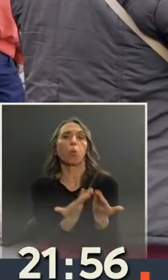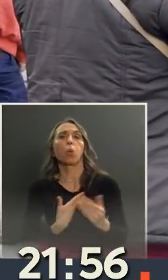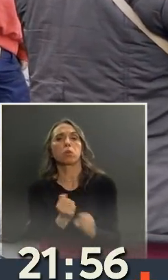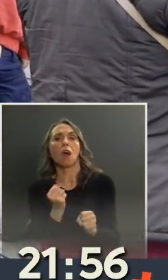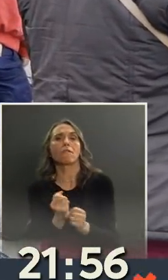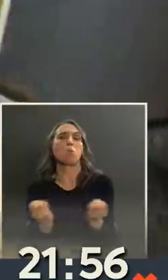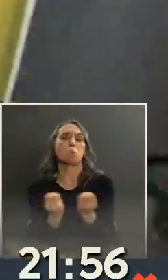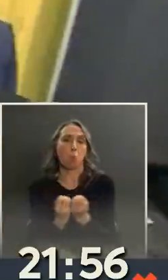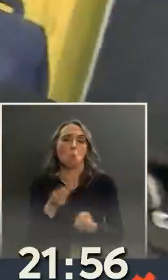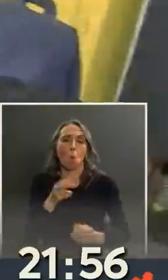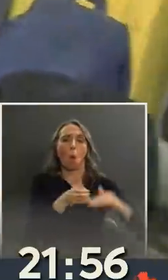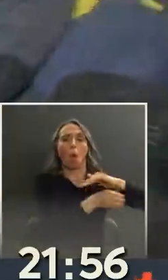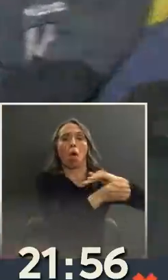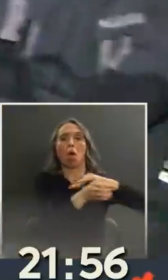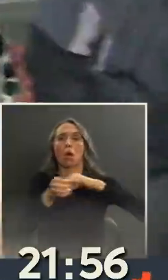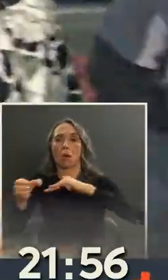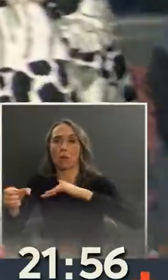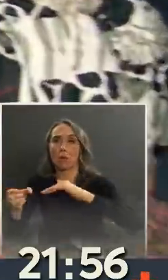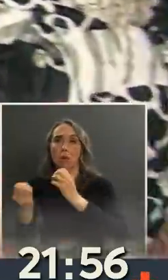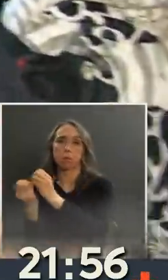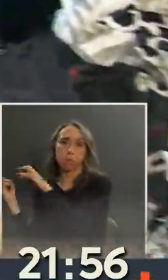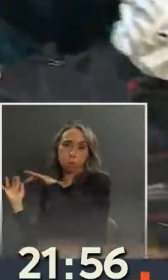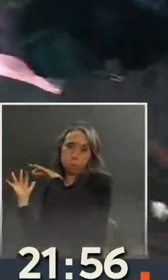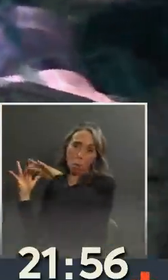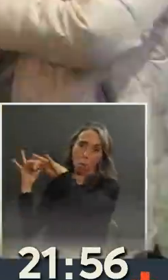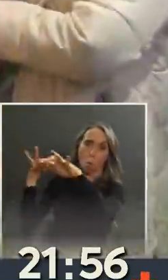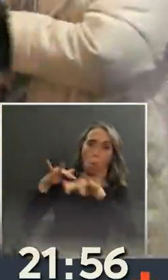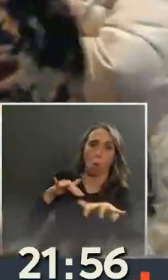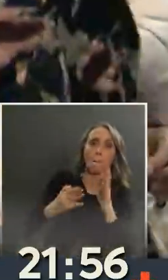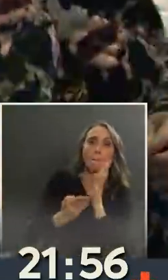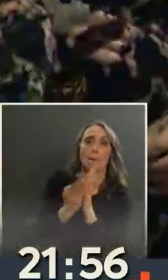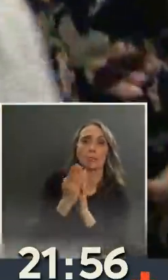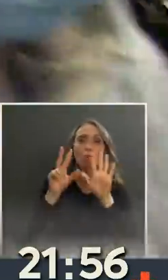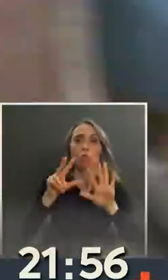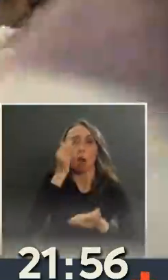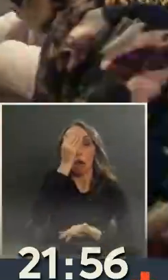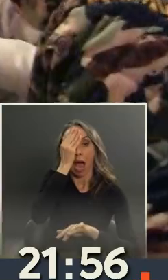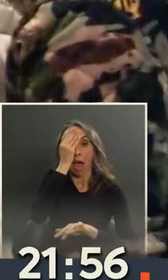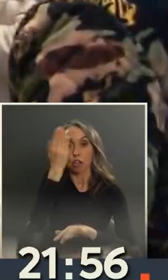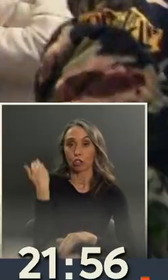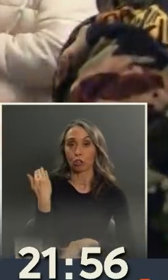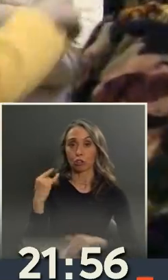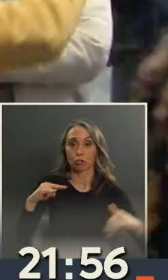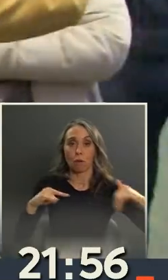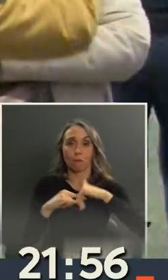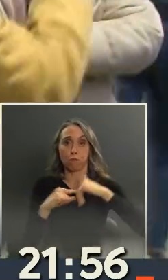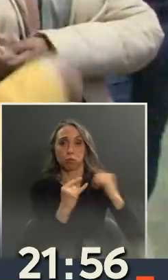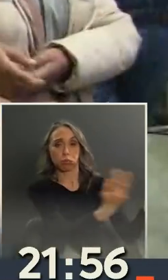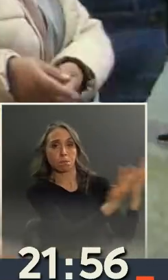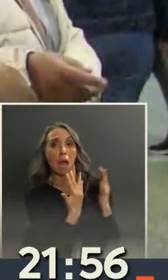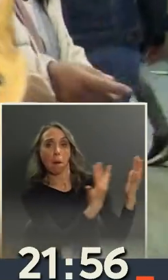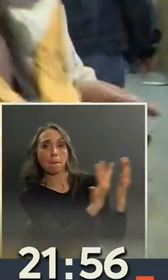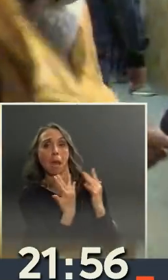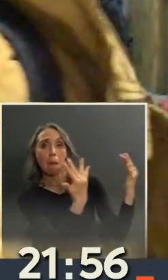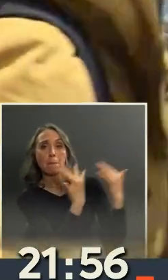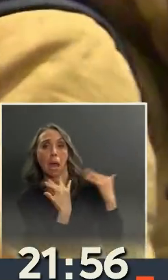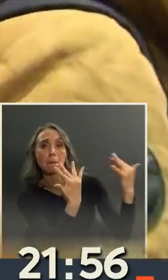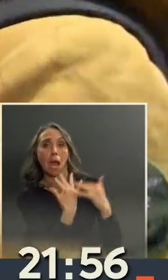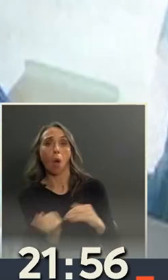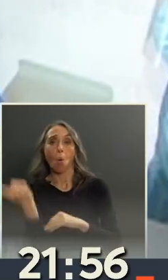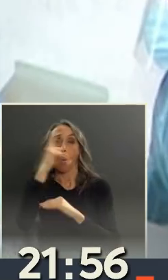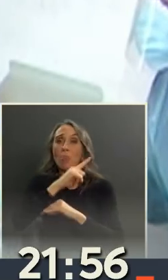laborales. Una ola migratoria que comenzó a llegar desde el 18 de agosto al terminal de buses de Antofagasta y no ha parado un solo